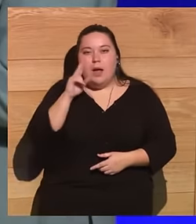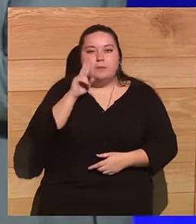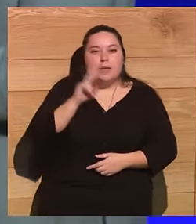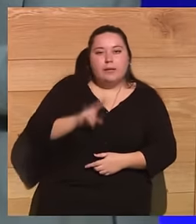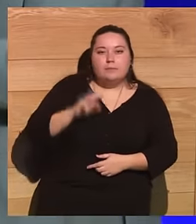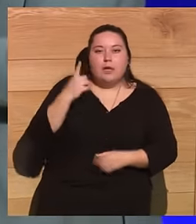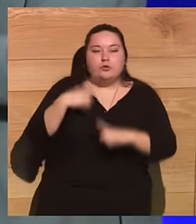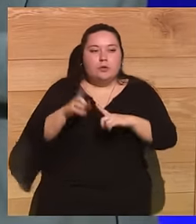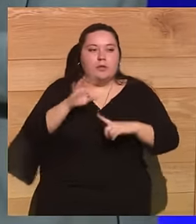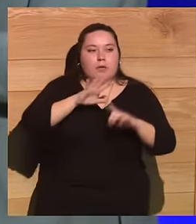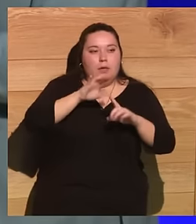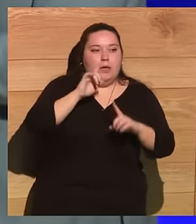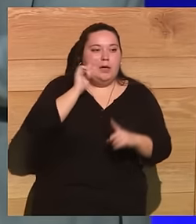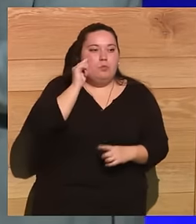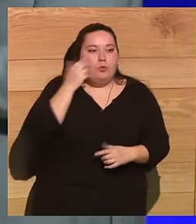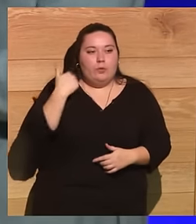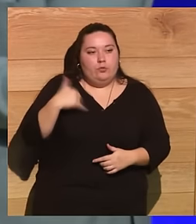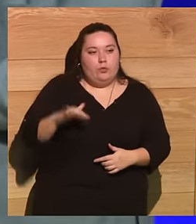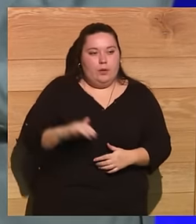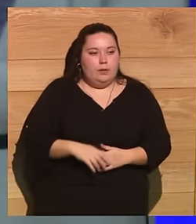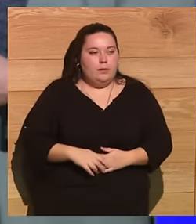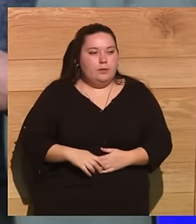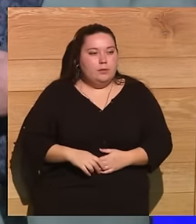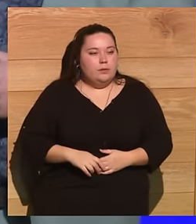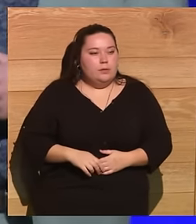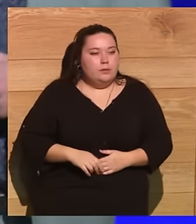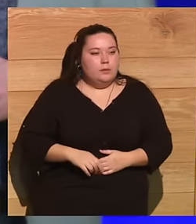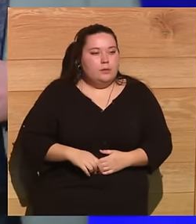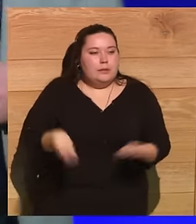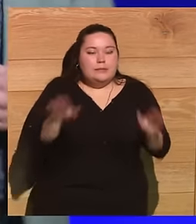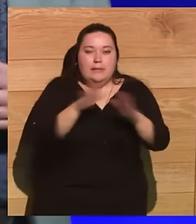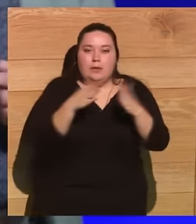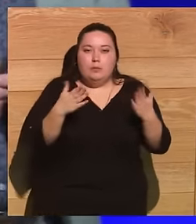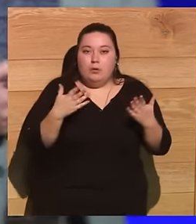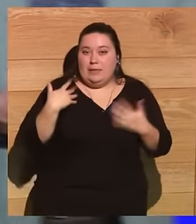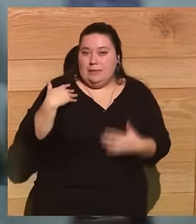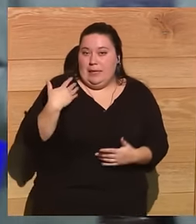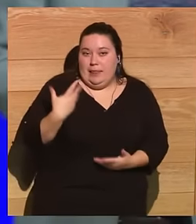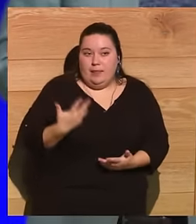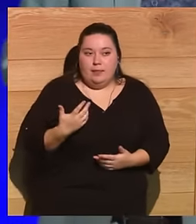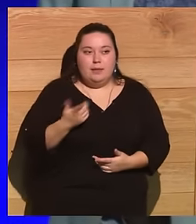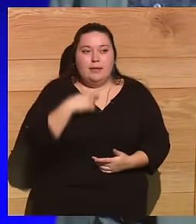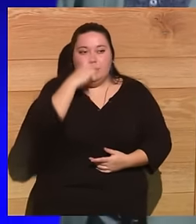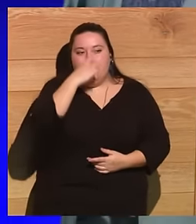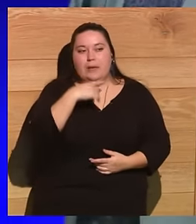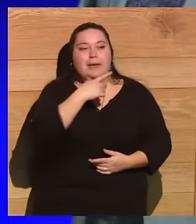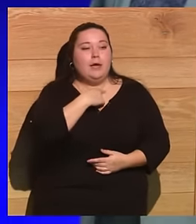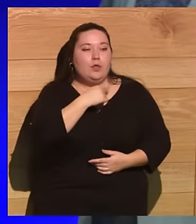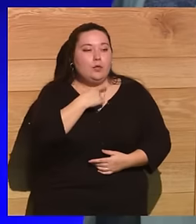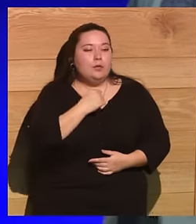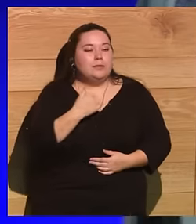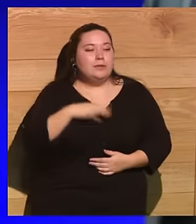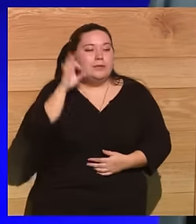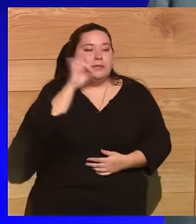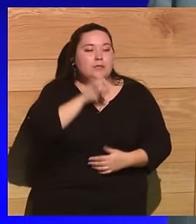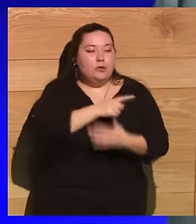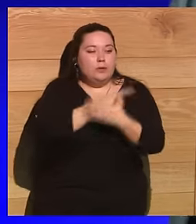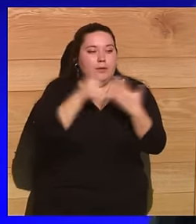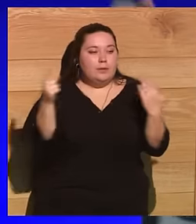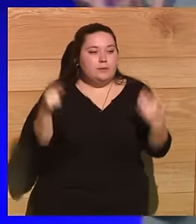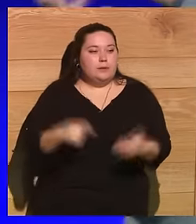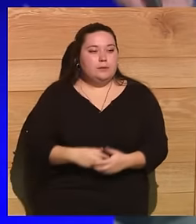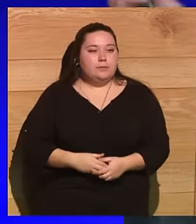Estas imágenes vienen todas del libro, este libro reciente. Empiezo con esta imagen tan graciosa del siglo